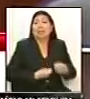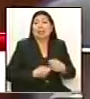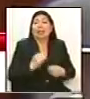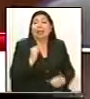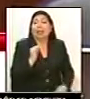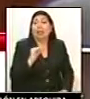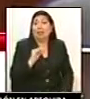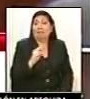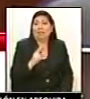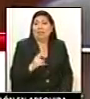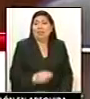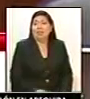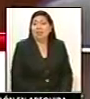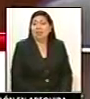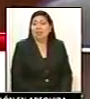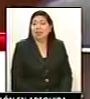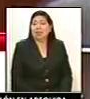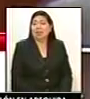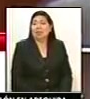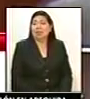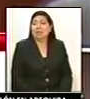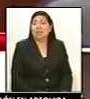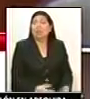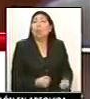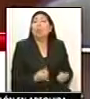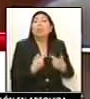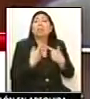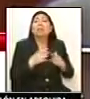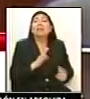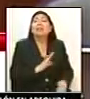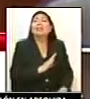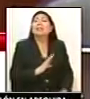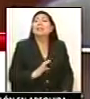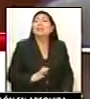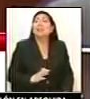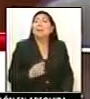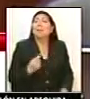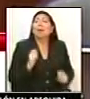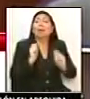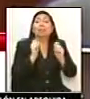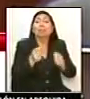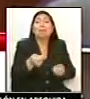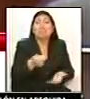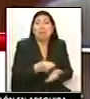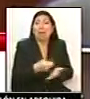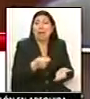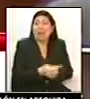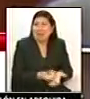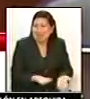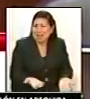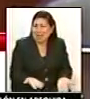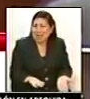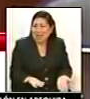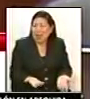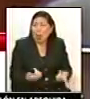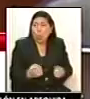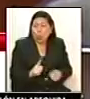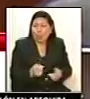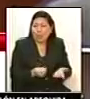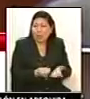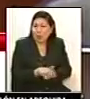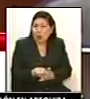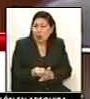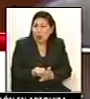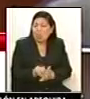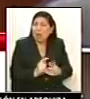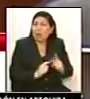IGB. ¿Cuánto pierde el Estado por esa devolución del IGB? Porque cuando compran un servicio, cuando